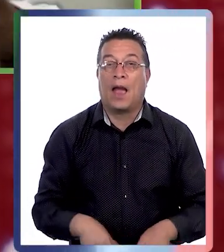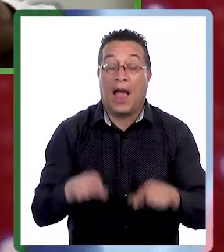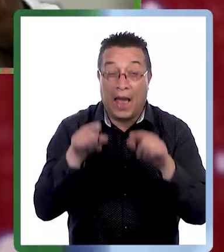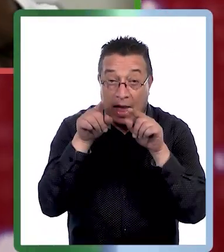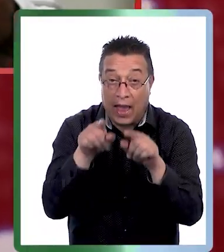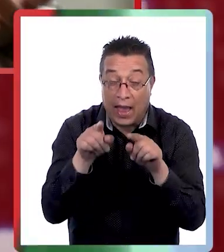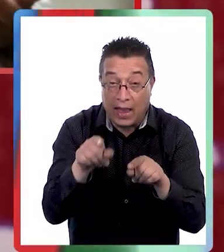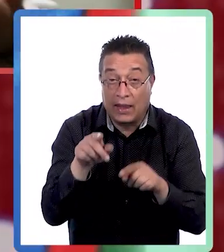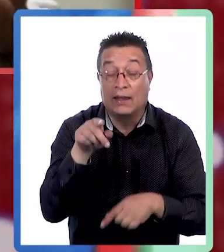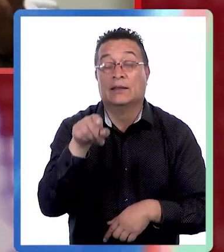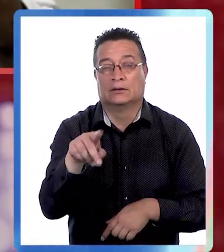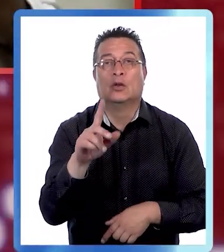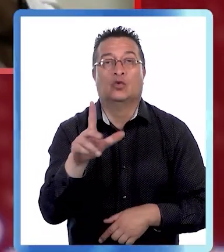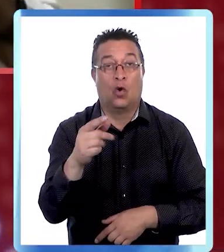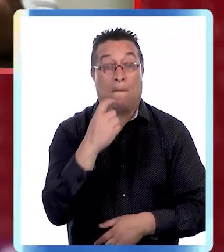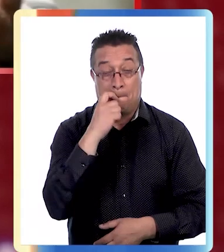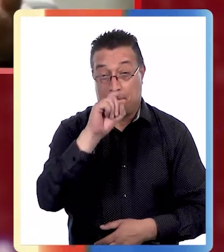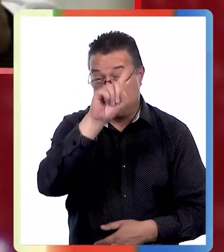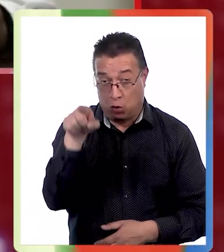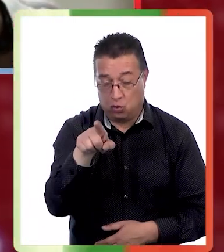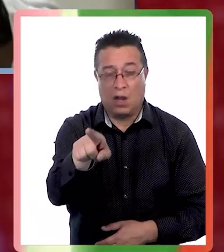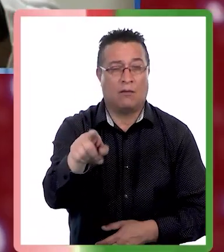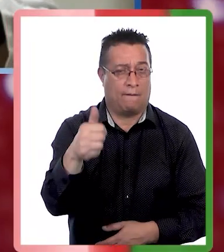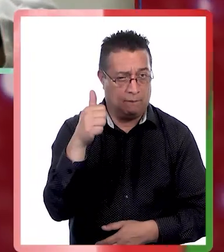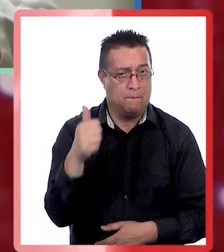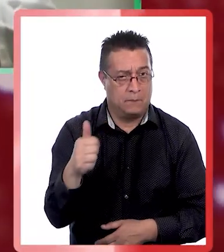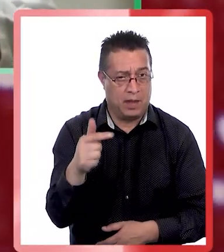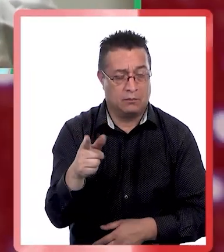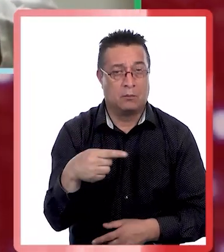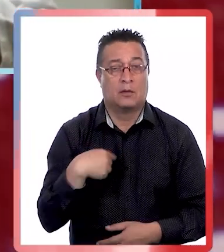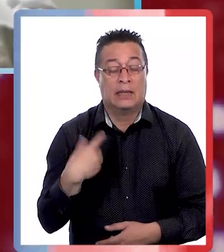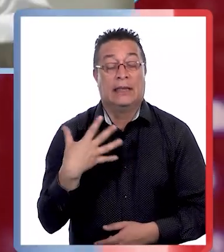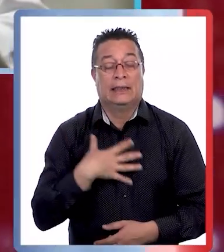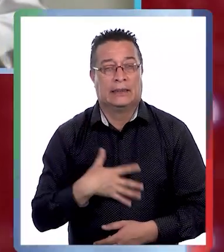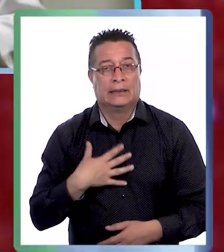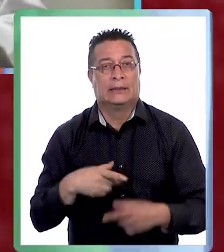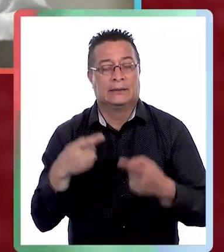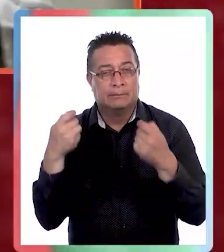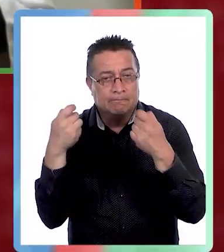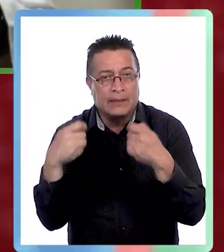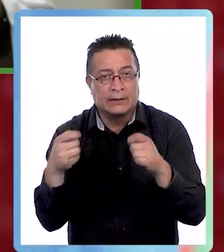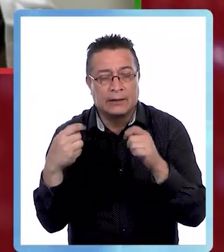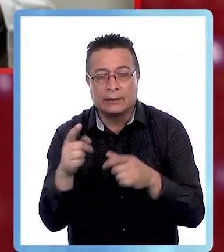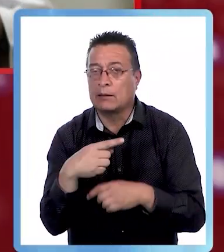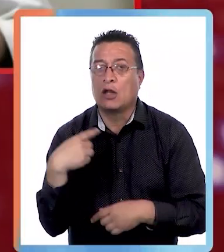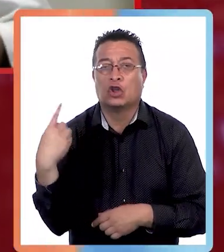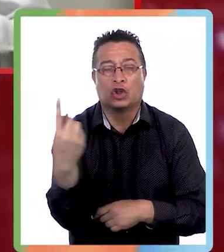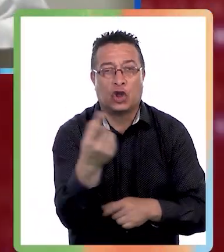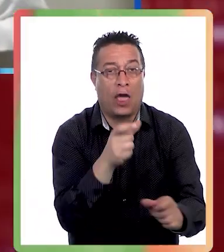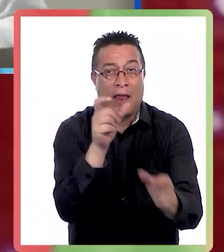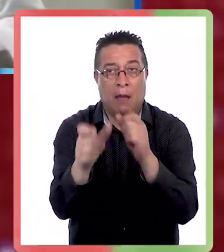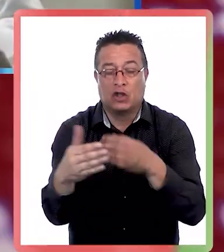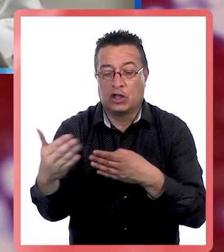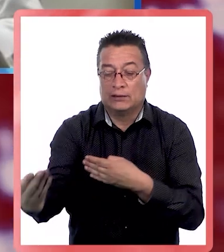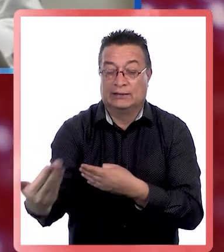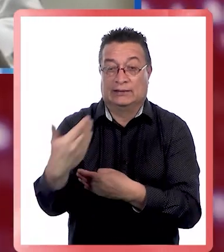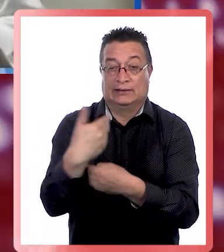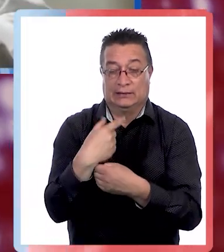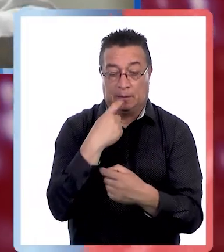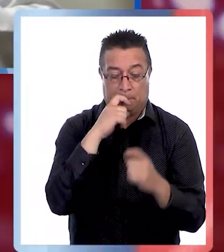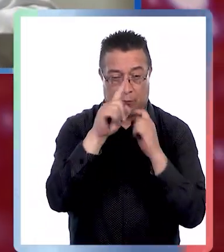Ahí es una excelente pregunta porque queremos intentar que todos nuestros pacientes lleguen muy a tiempo a